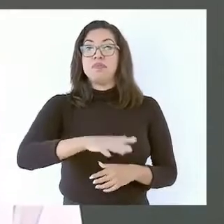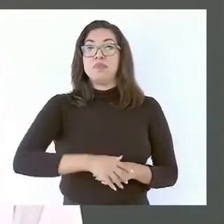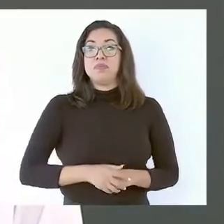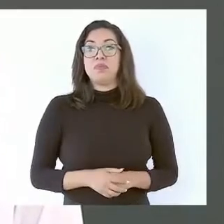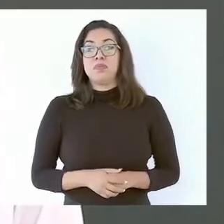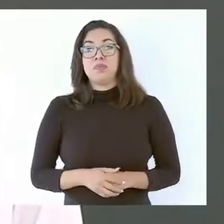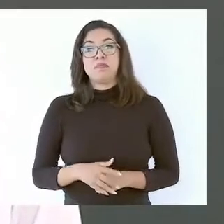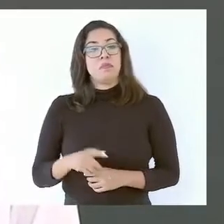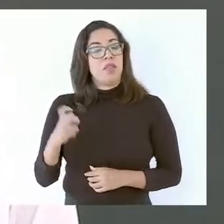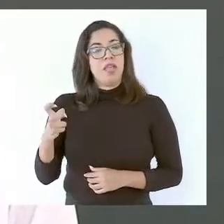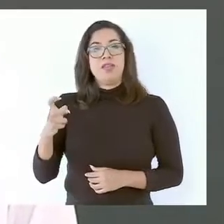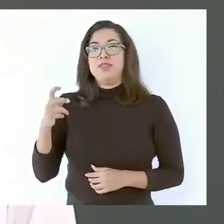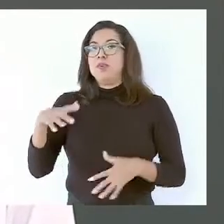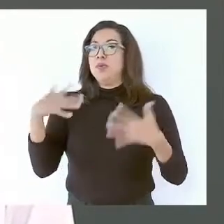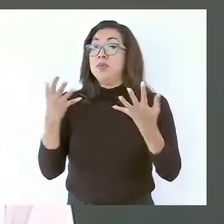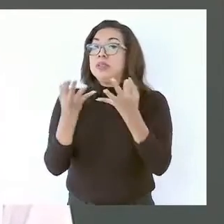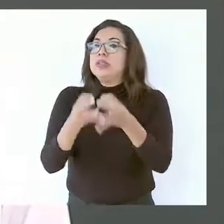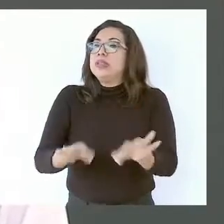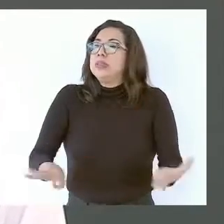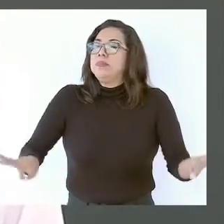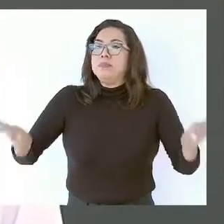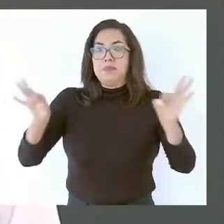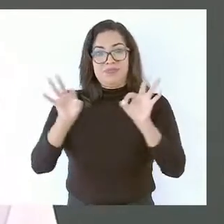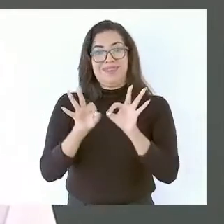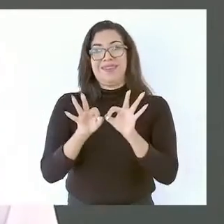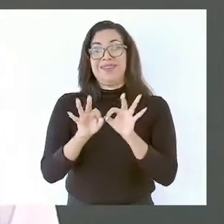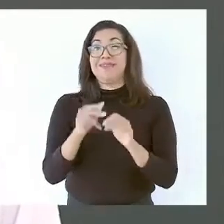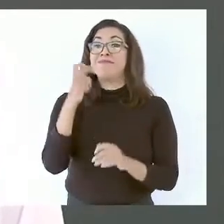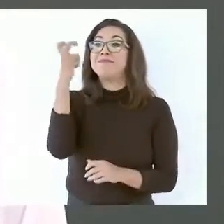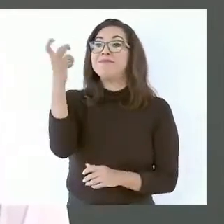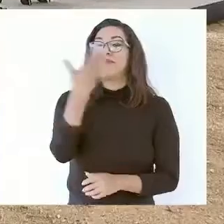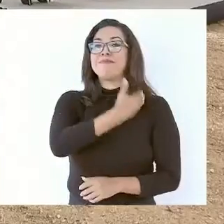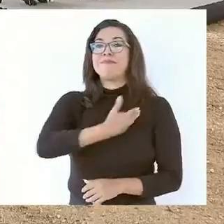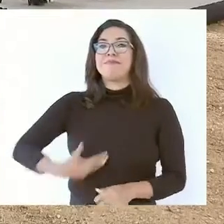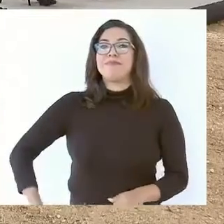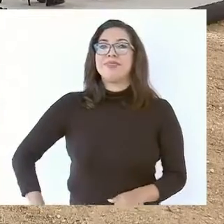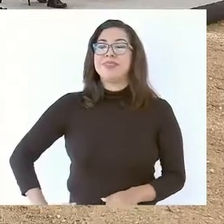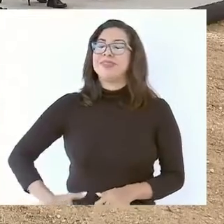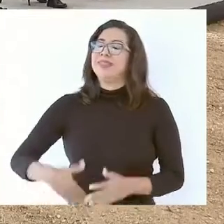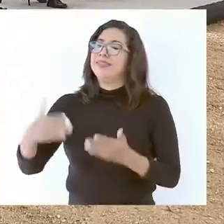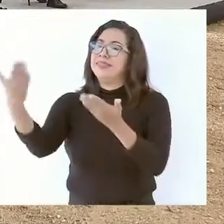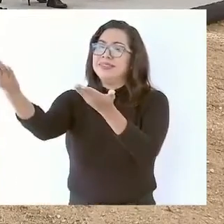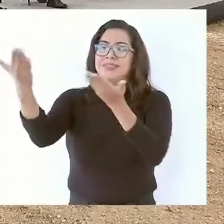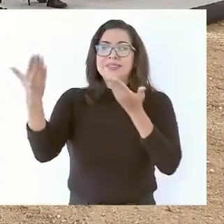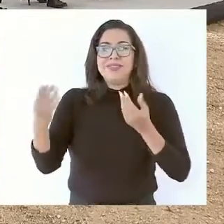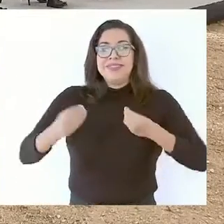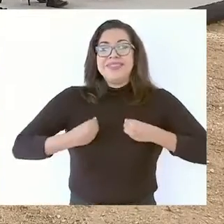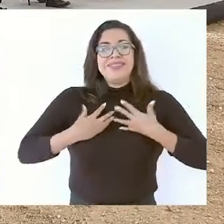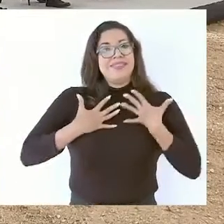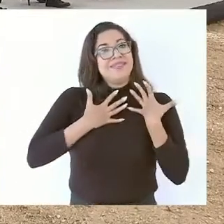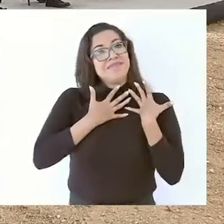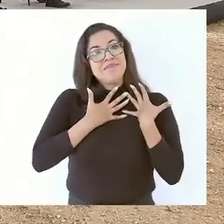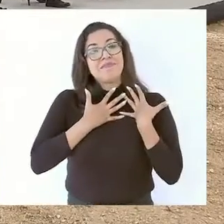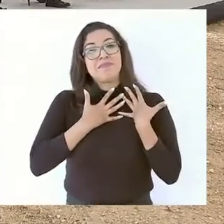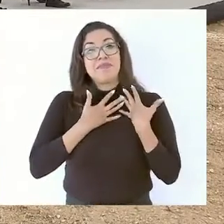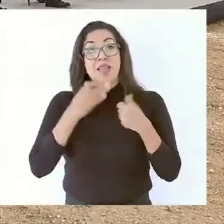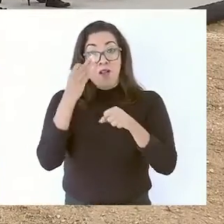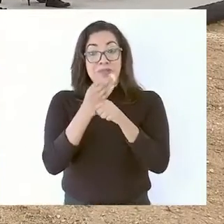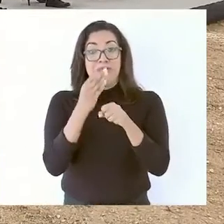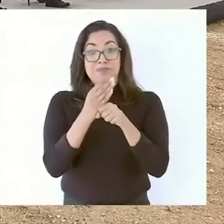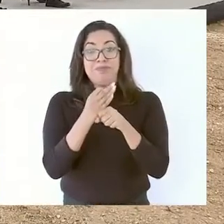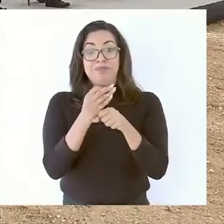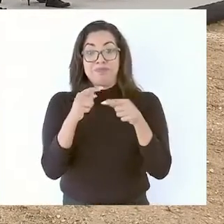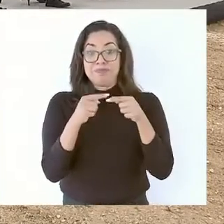significativa y nos llena de ánimo su presencia, señor presidente, liderando este siguiente paso que va de Cancún a